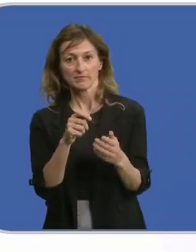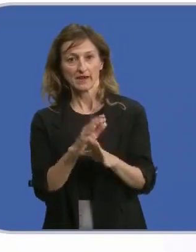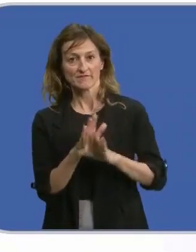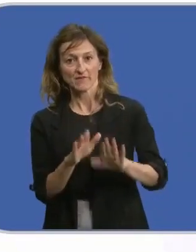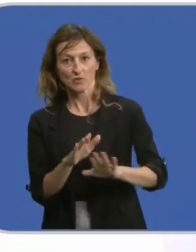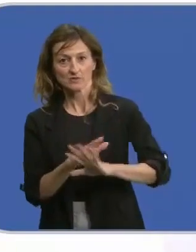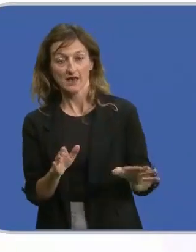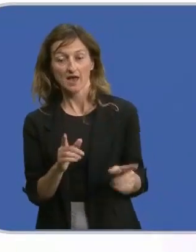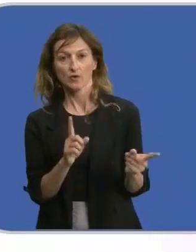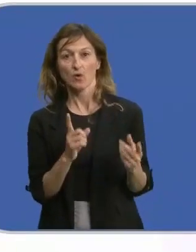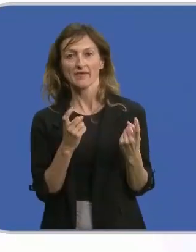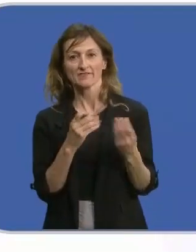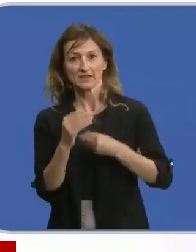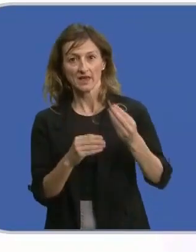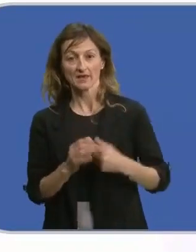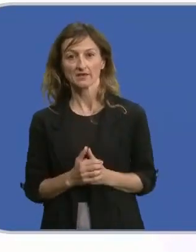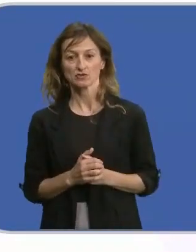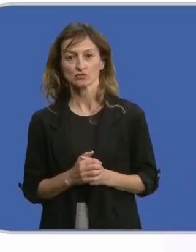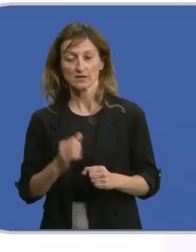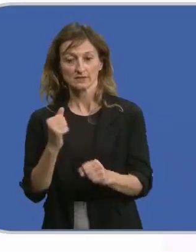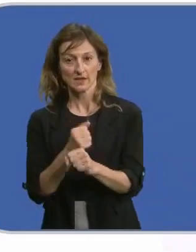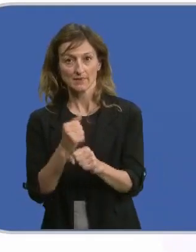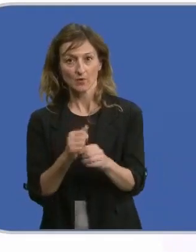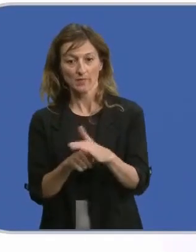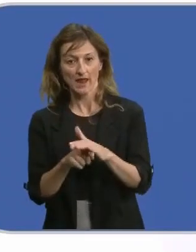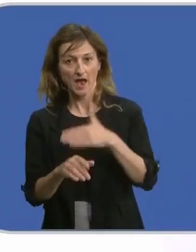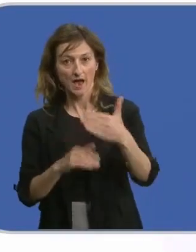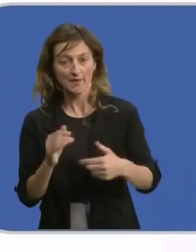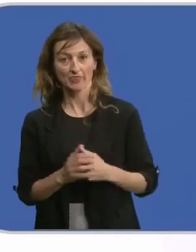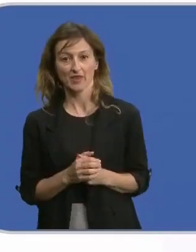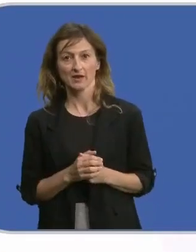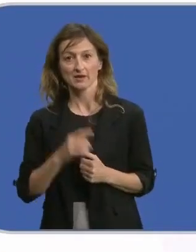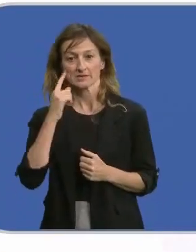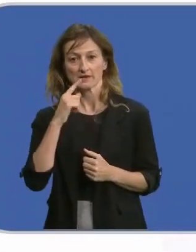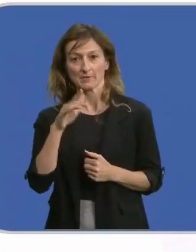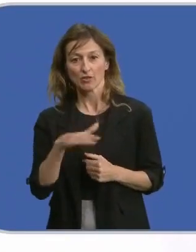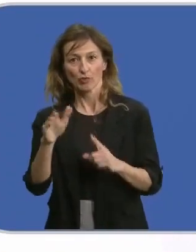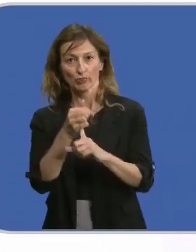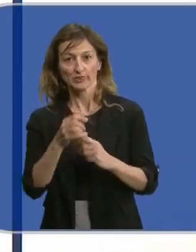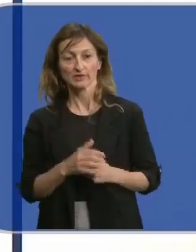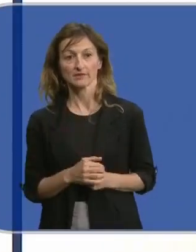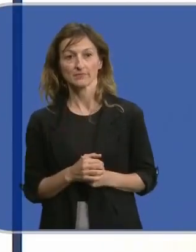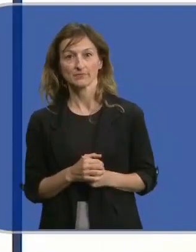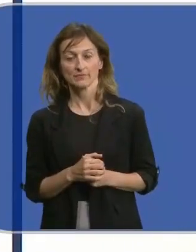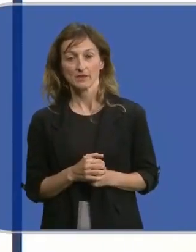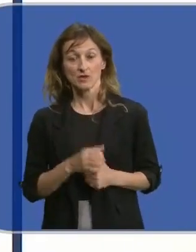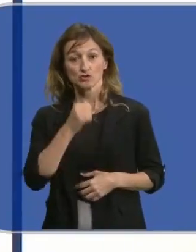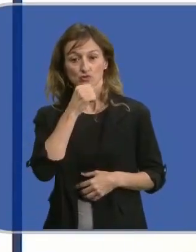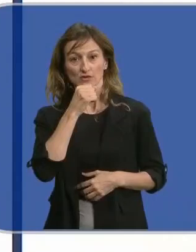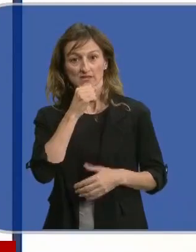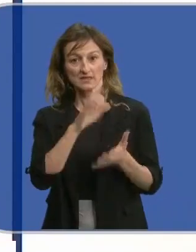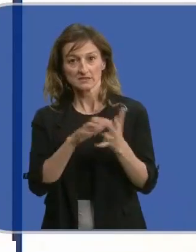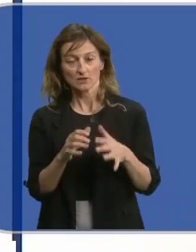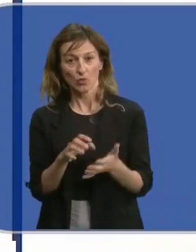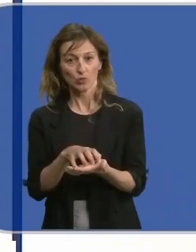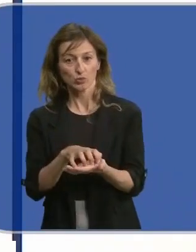favores hacen falta hechos y trabajo para avanzar y saber Hacia dónde queremos ir los socialistas de Castilla y